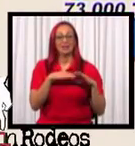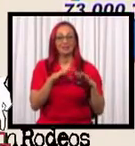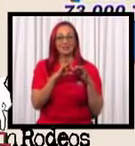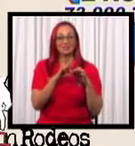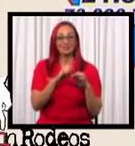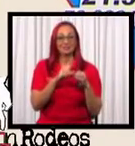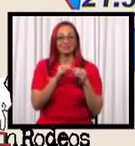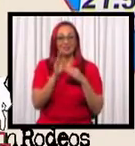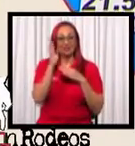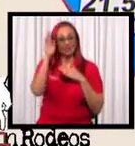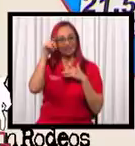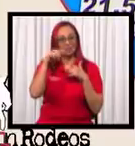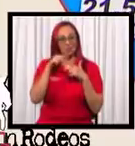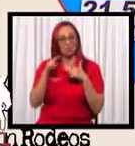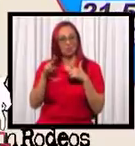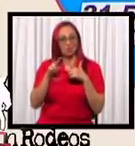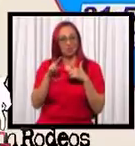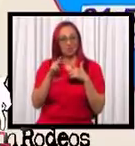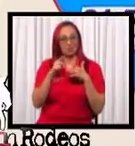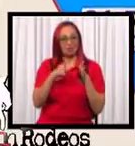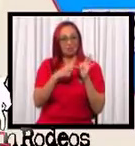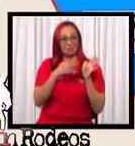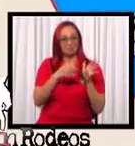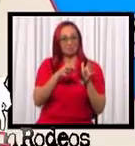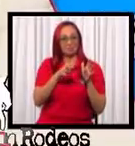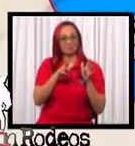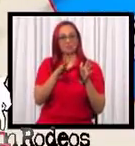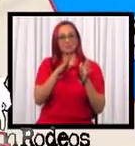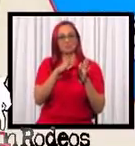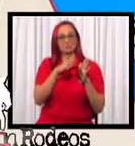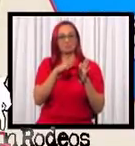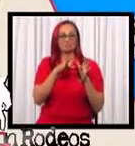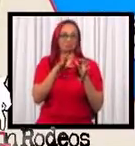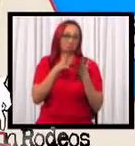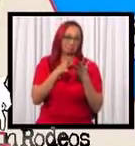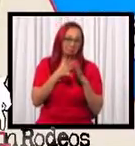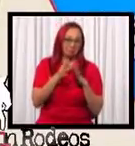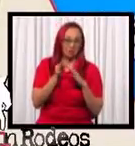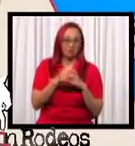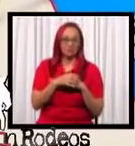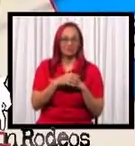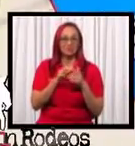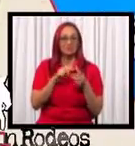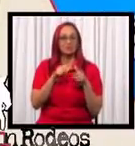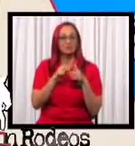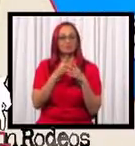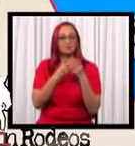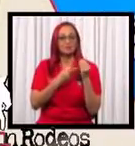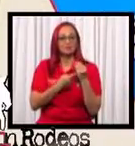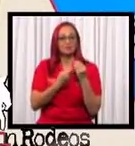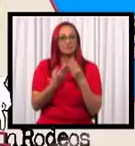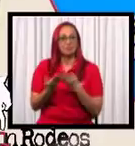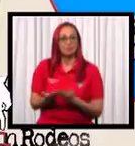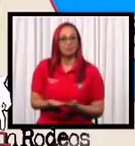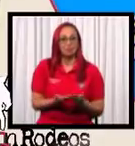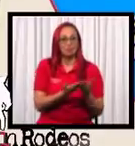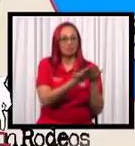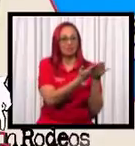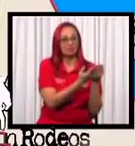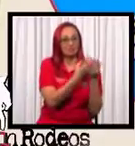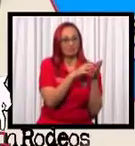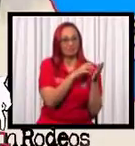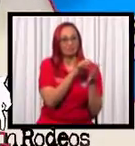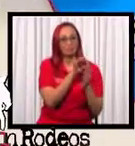Uruguay que representan 24 mil toneladas. Es decir, que ambos componentes de importaciones son 97